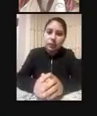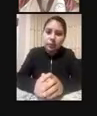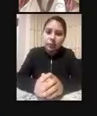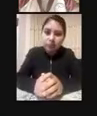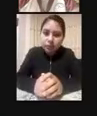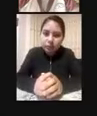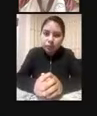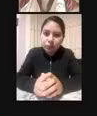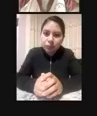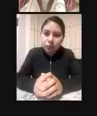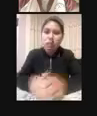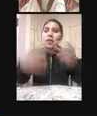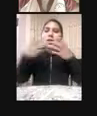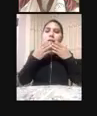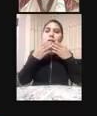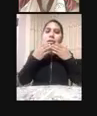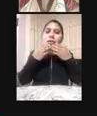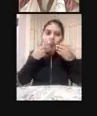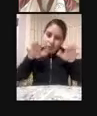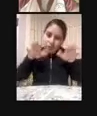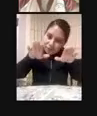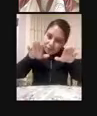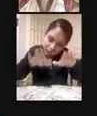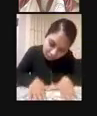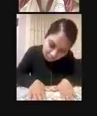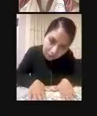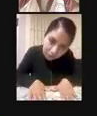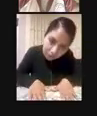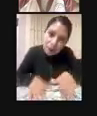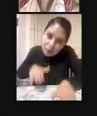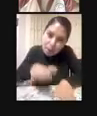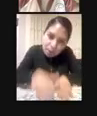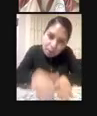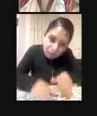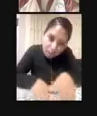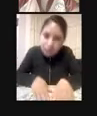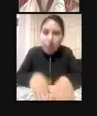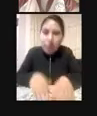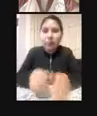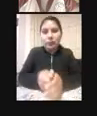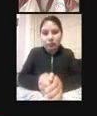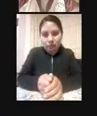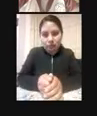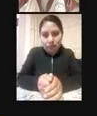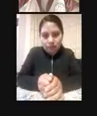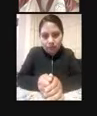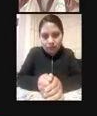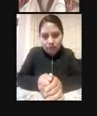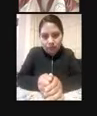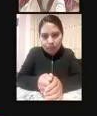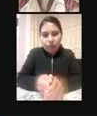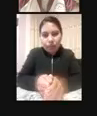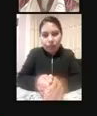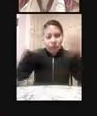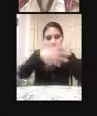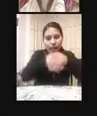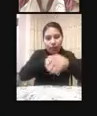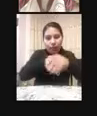es importante que el niño también logre colocarse de cuatro puntos o de gateo, las manos y las